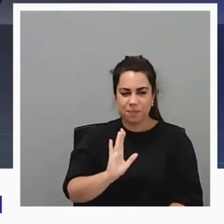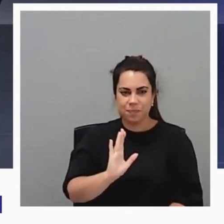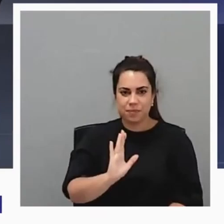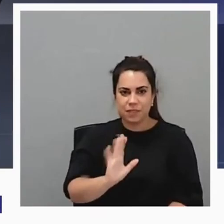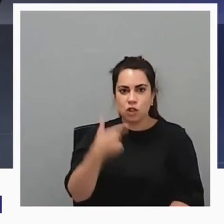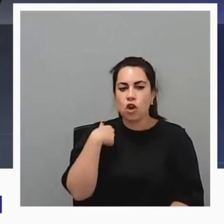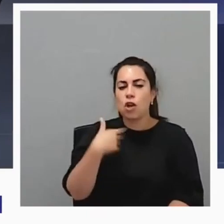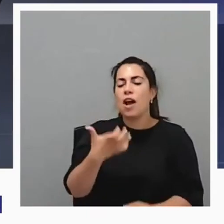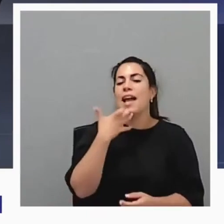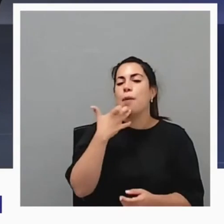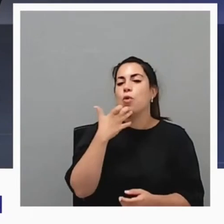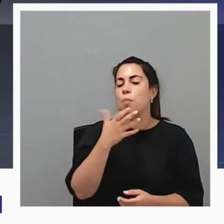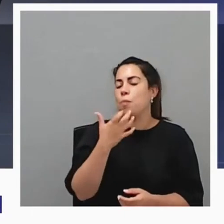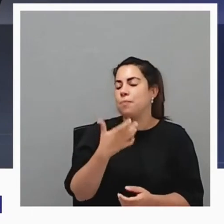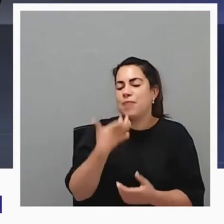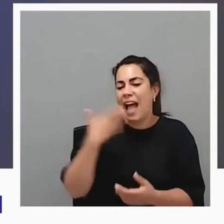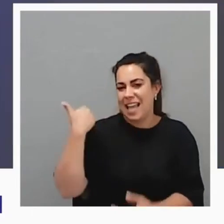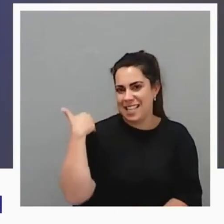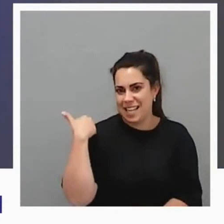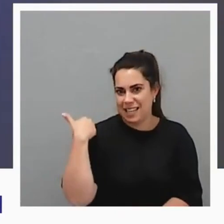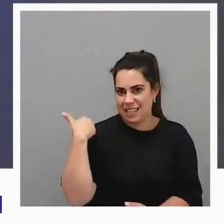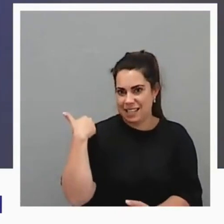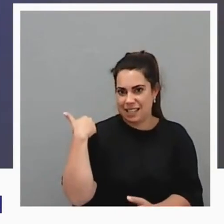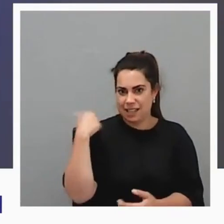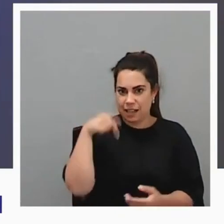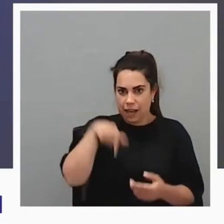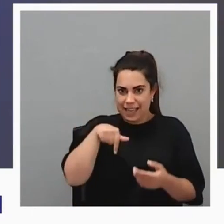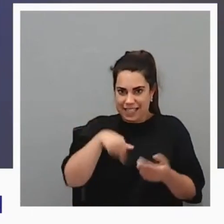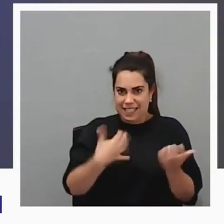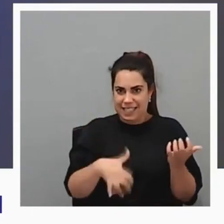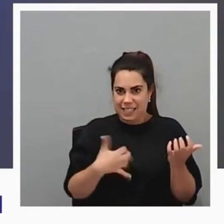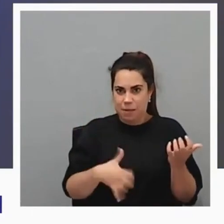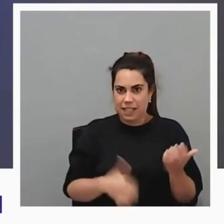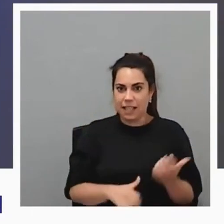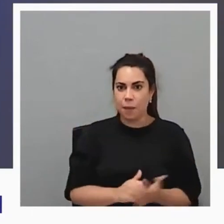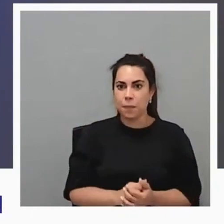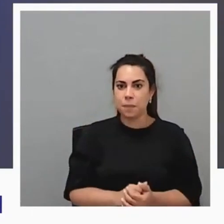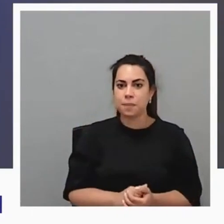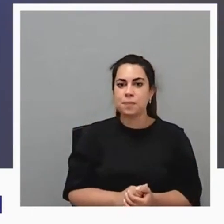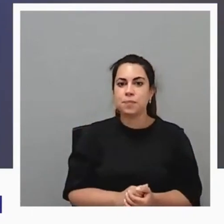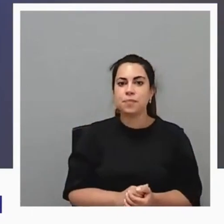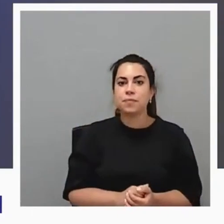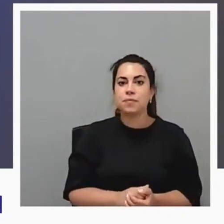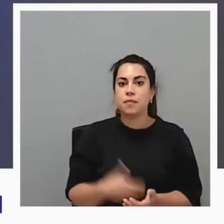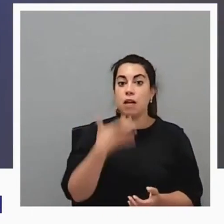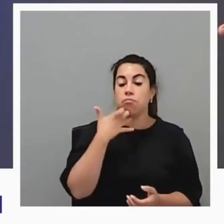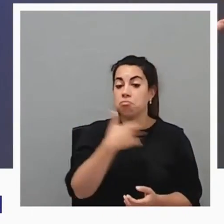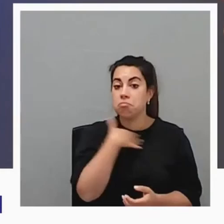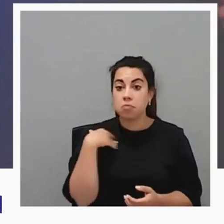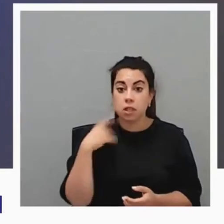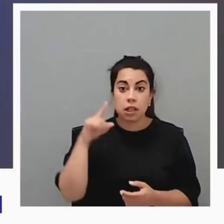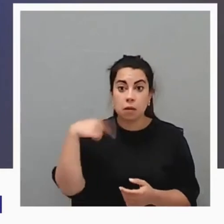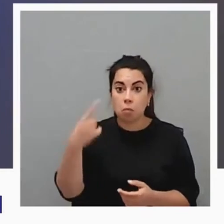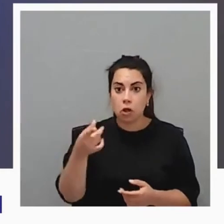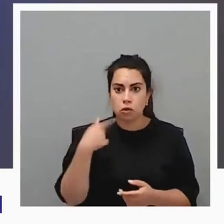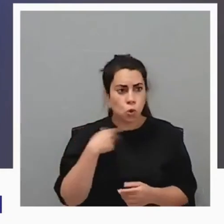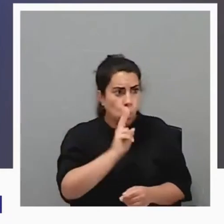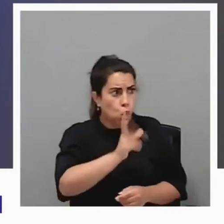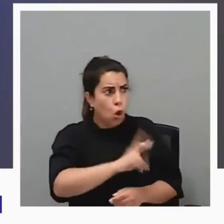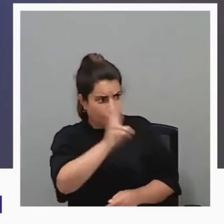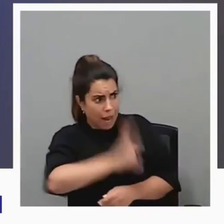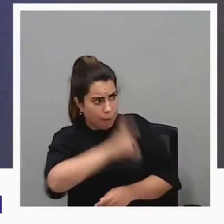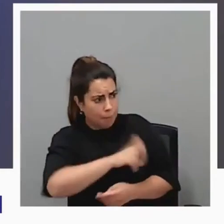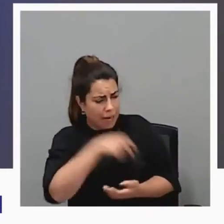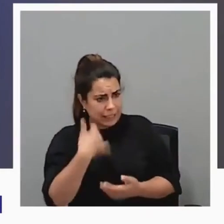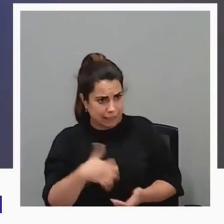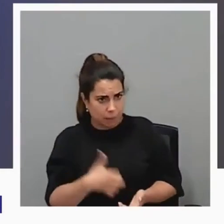ayer, de Sevilla. Compro. ¿Vale? Venga. Y luego, si queréis... No, me vale de Sevilla, me vale.